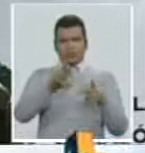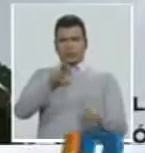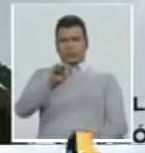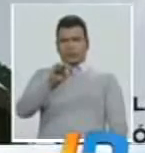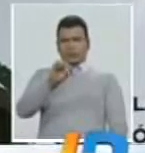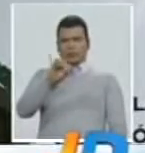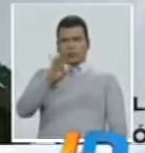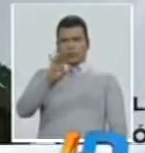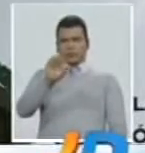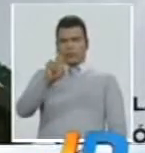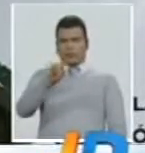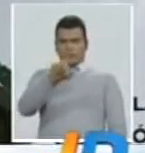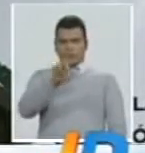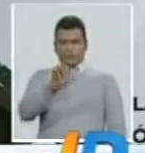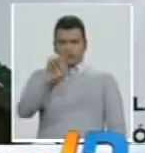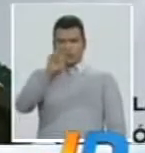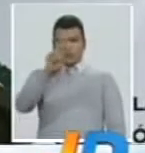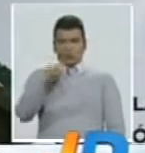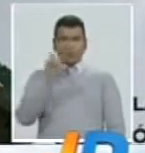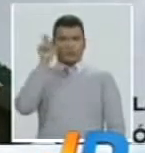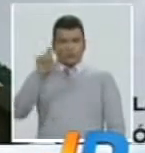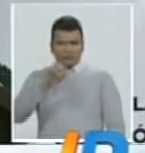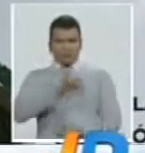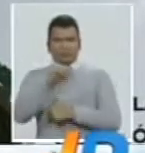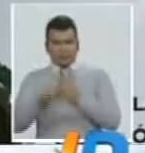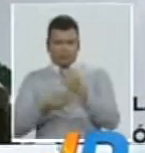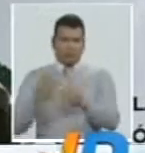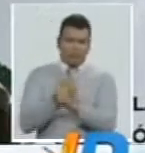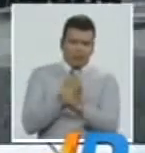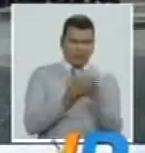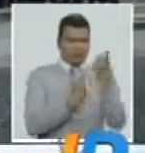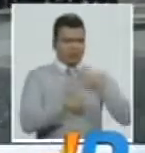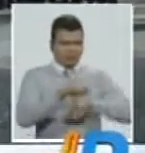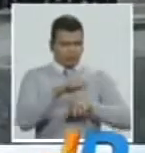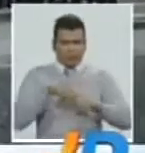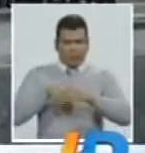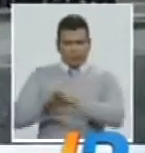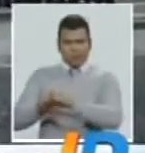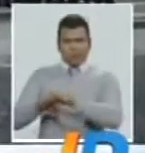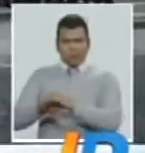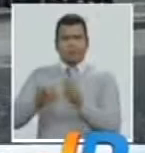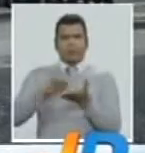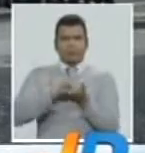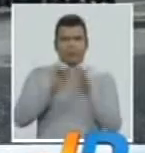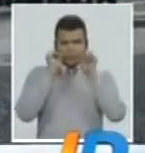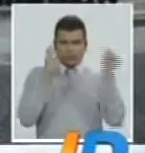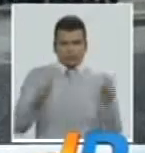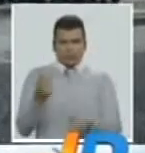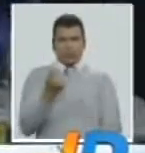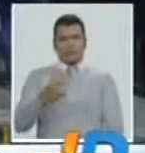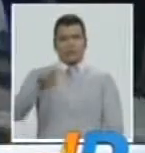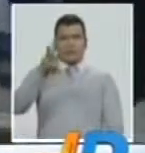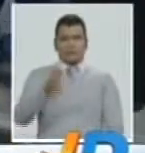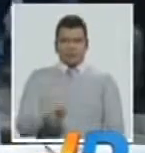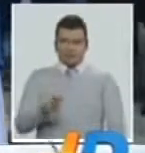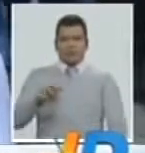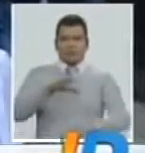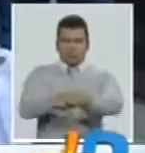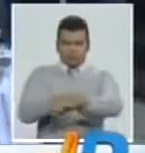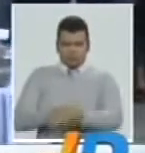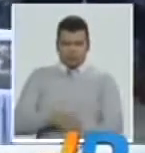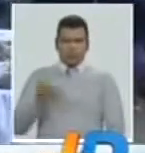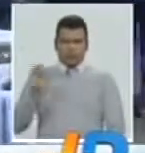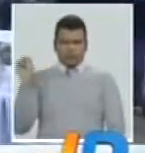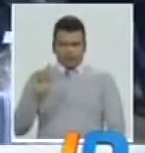personas que encargaban de transportarla, empacarla, distribuirla y expenderla. 18 personas fueron capturadas luego de varios meses de seguimiento en los